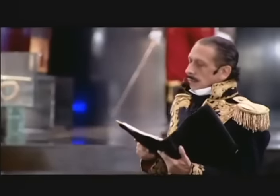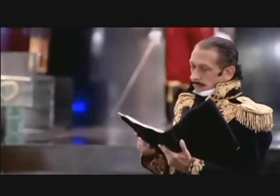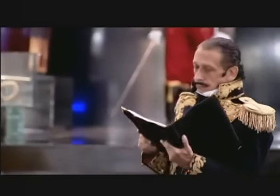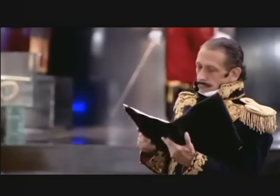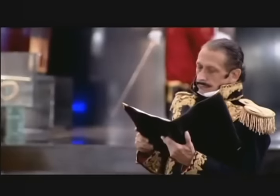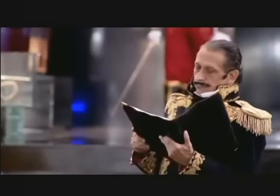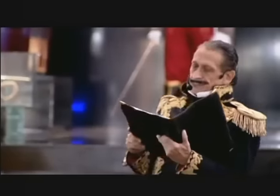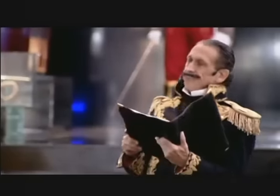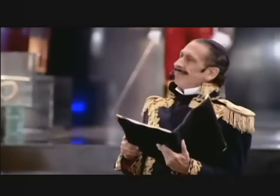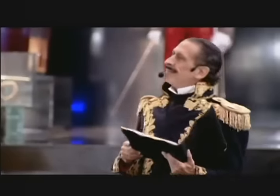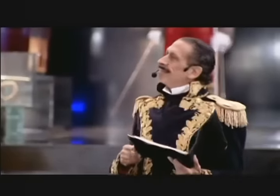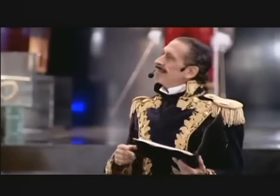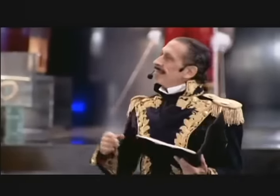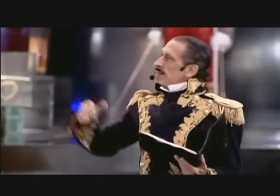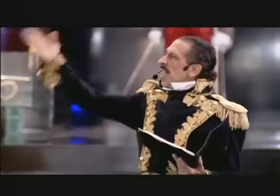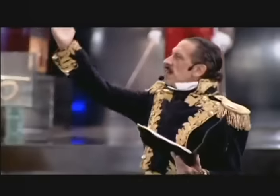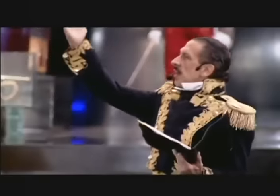enemigo.